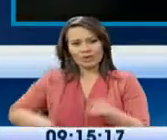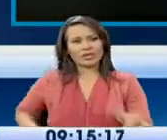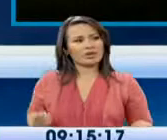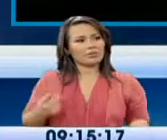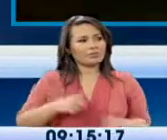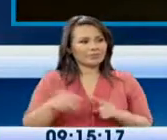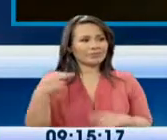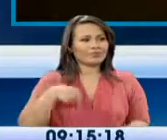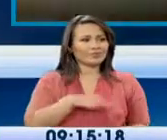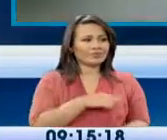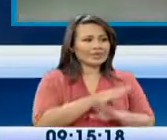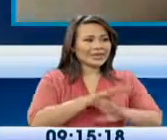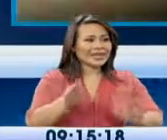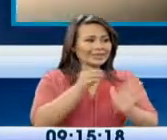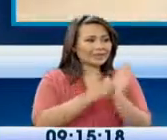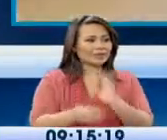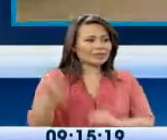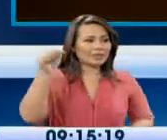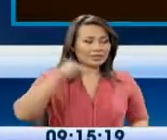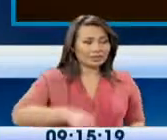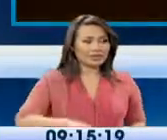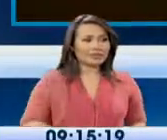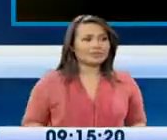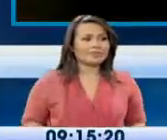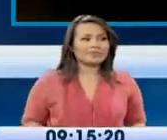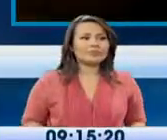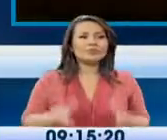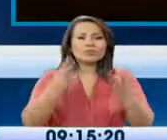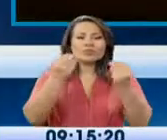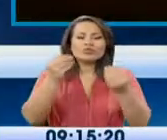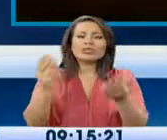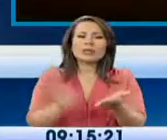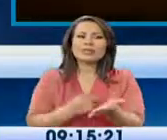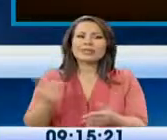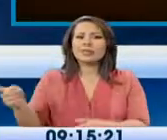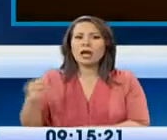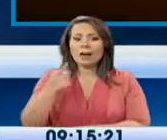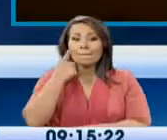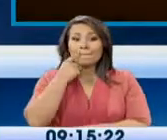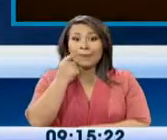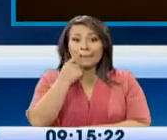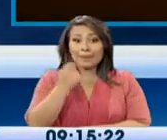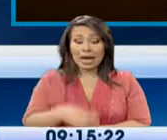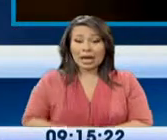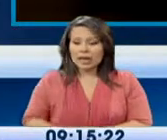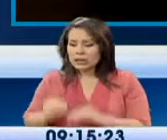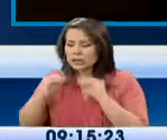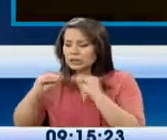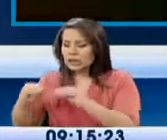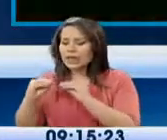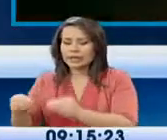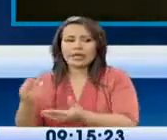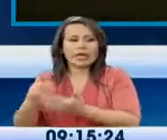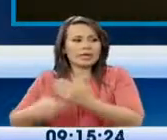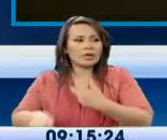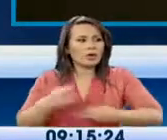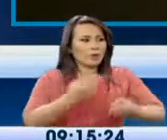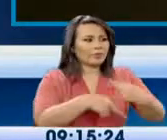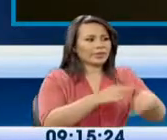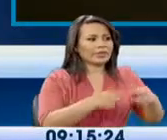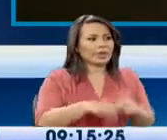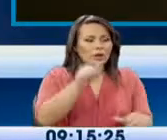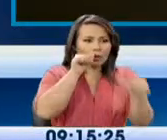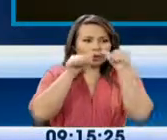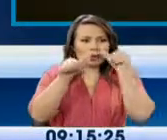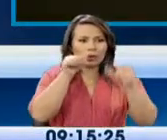numerosas ocasiones aquí, y lo vemos también, muchas veces son hasta los progenitores de los jóvenes, de los niños, de los adolescentes.